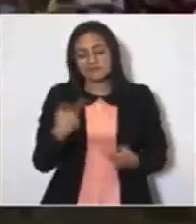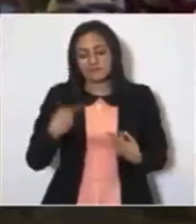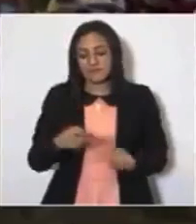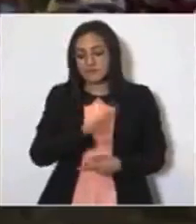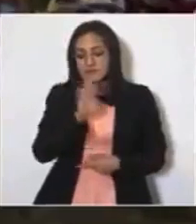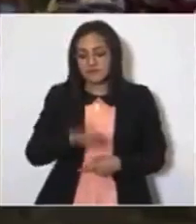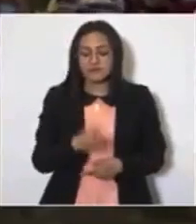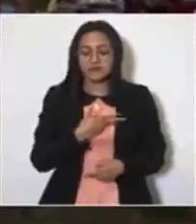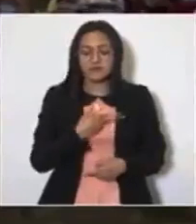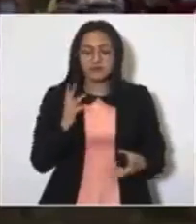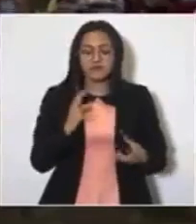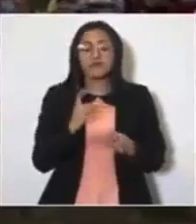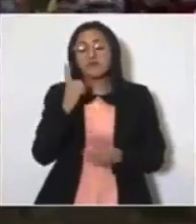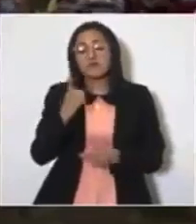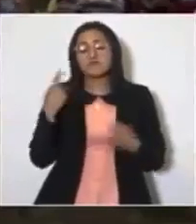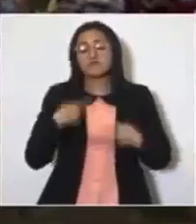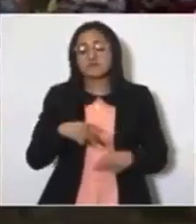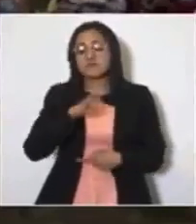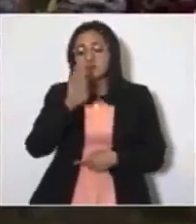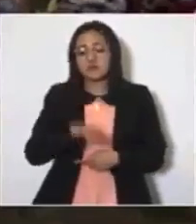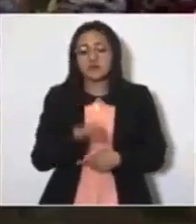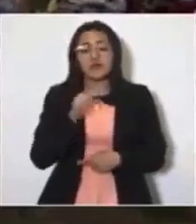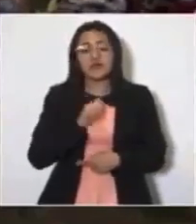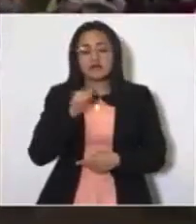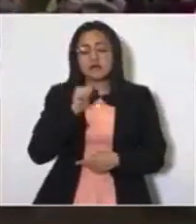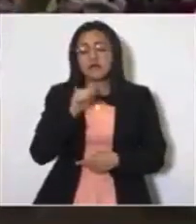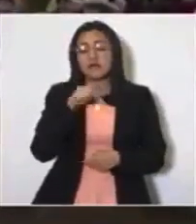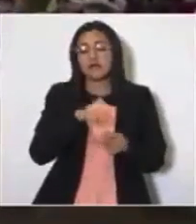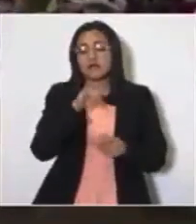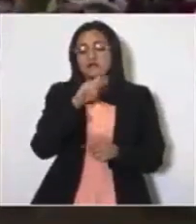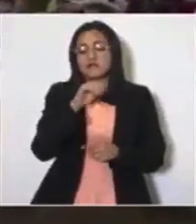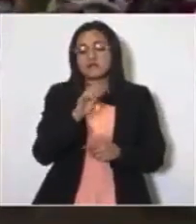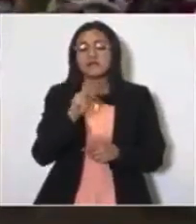lamentablemente a las defunciones, una defunción, una paciente del ISSSTEP de